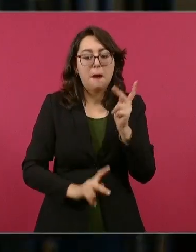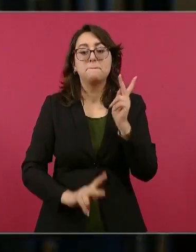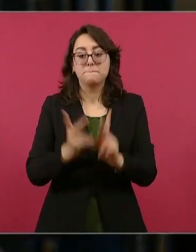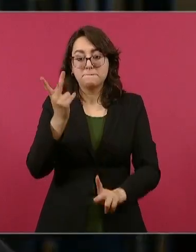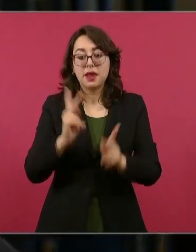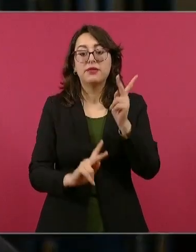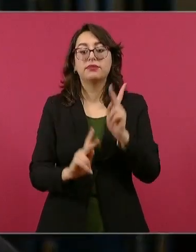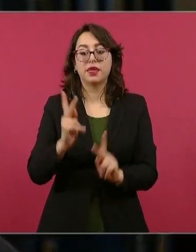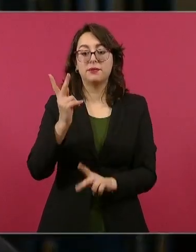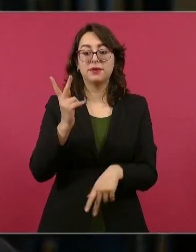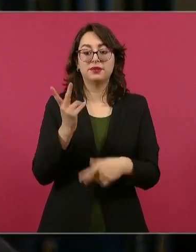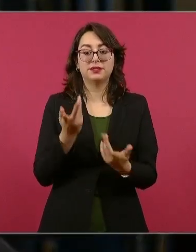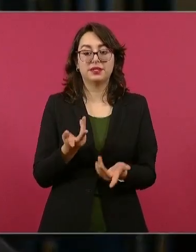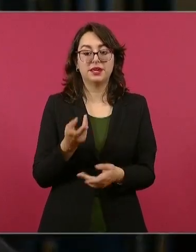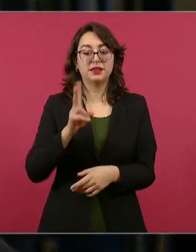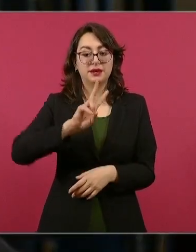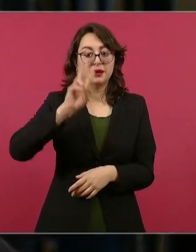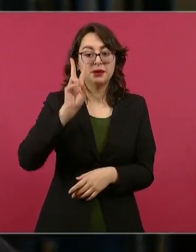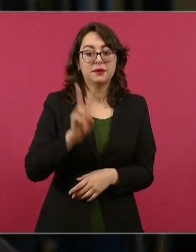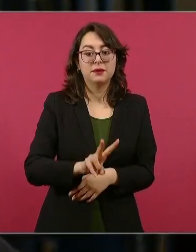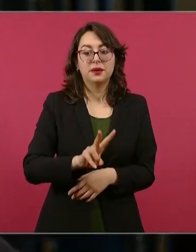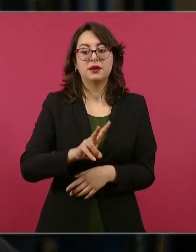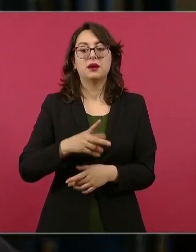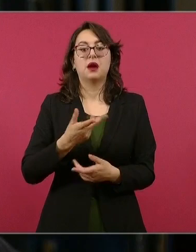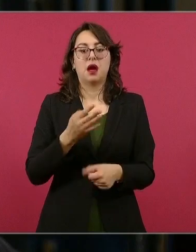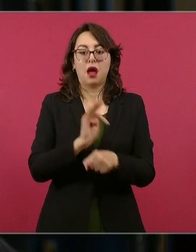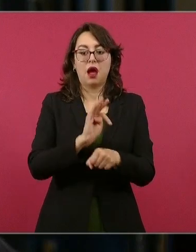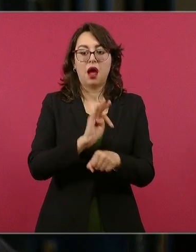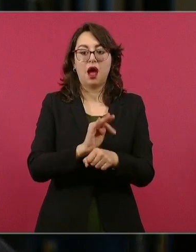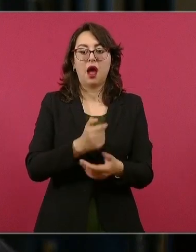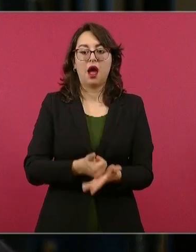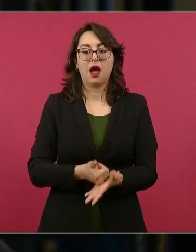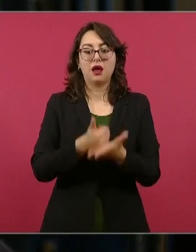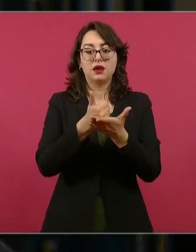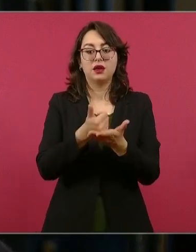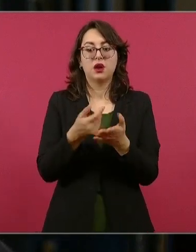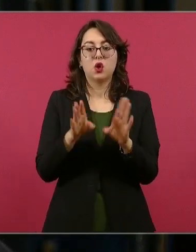los beneficios de los enteógenos, y sobre todo para este tipo de enfermedades